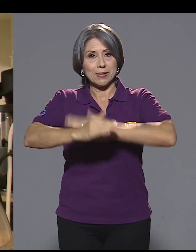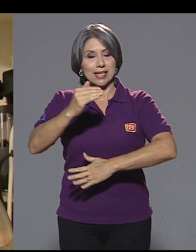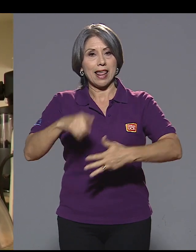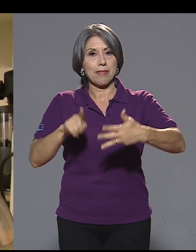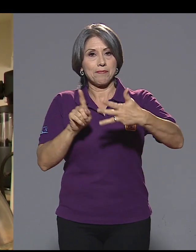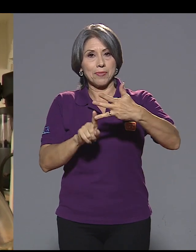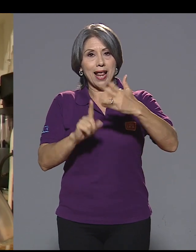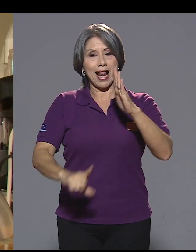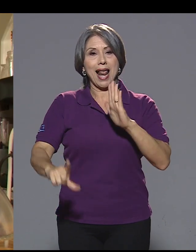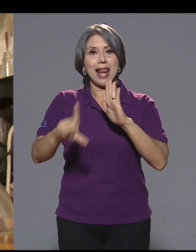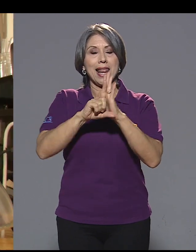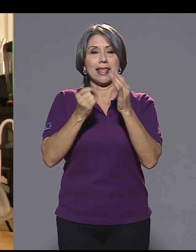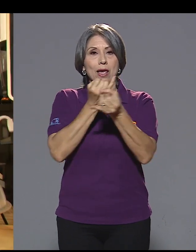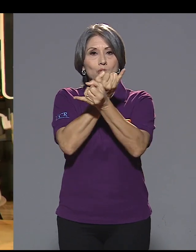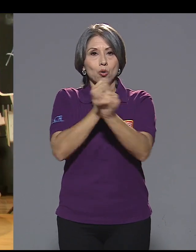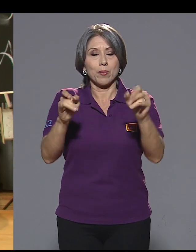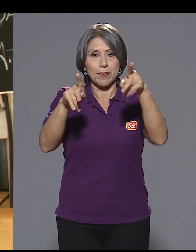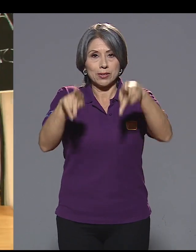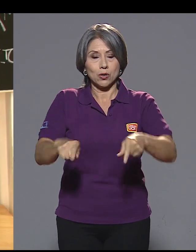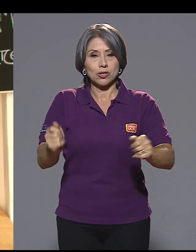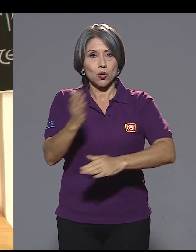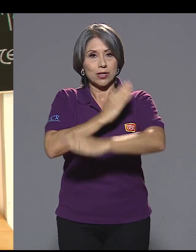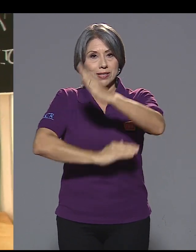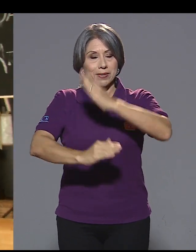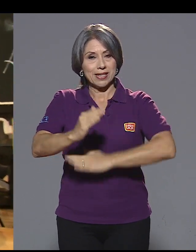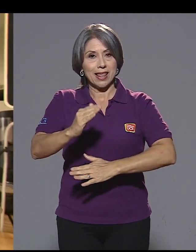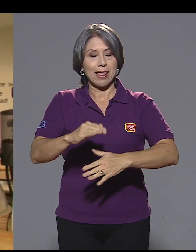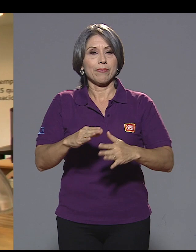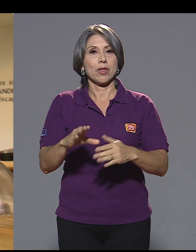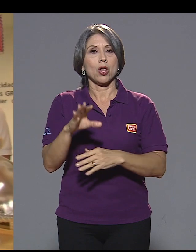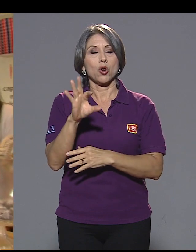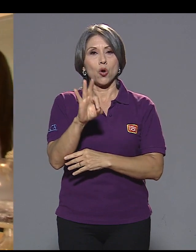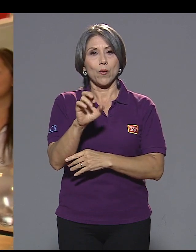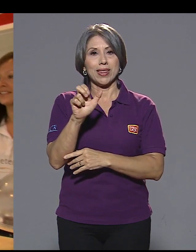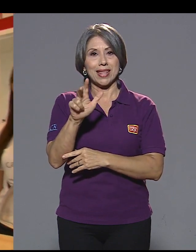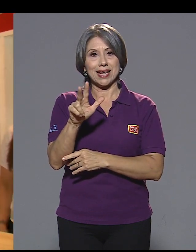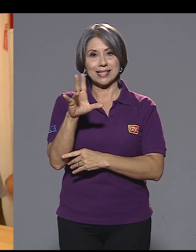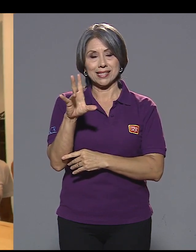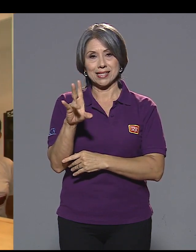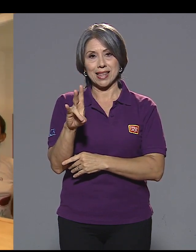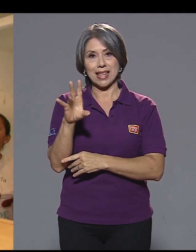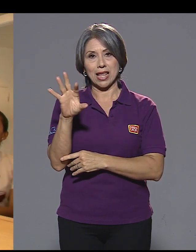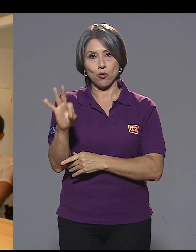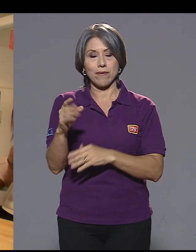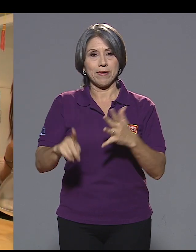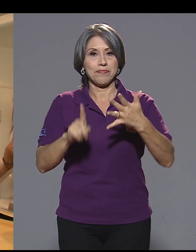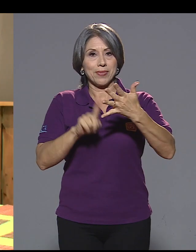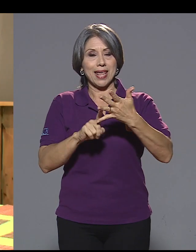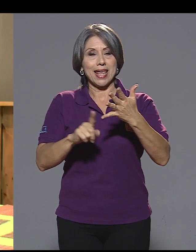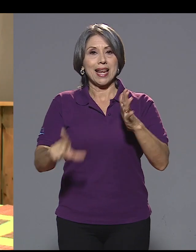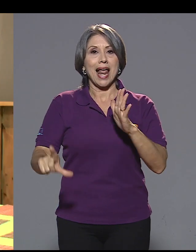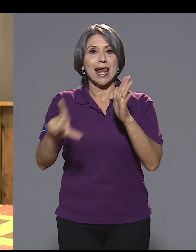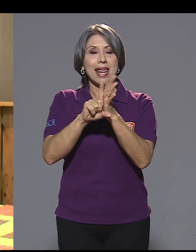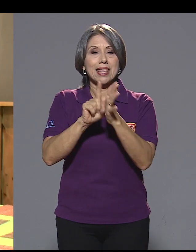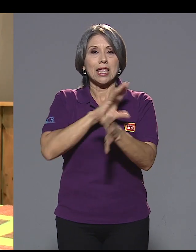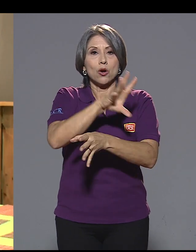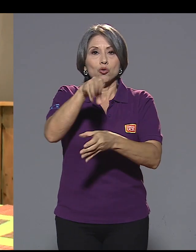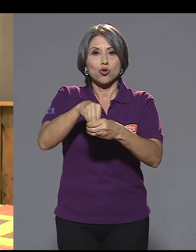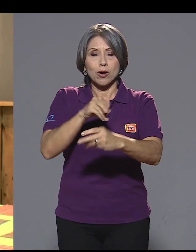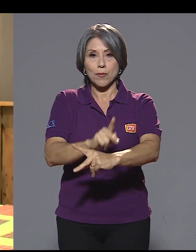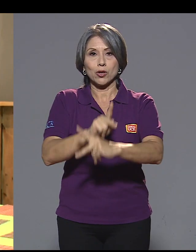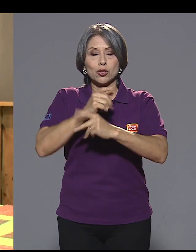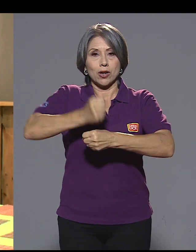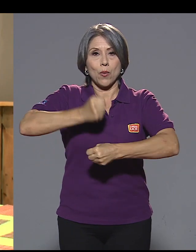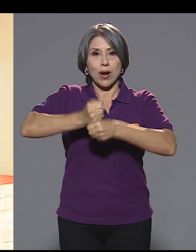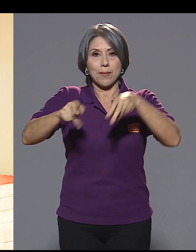discapacidad, la Ley de Autonomía de las Personas con Discapacidad 9379 y la Ley de Inclusión y Protección Laboral